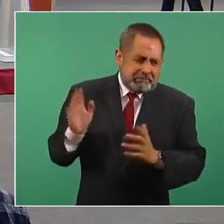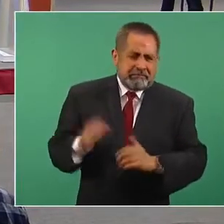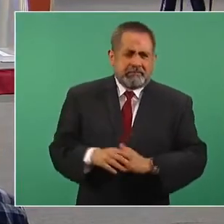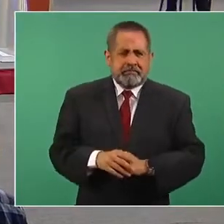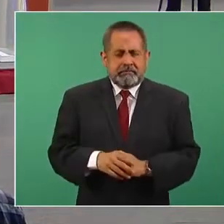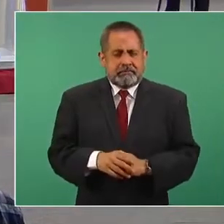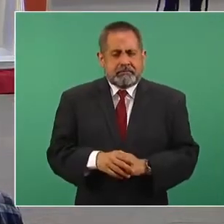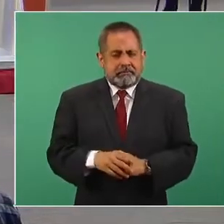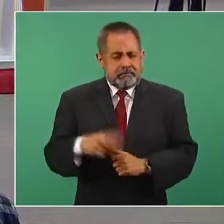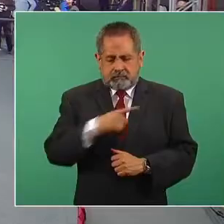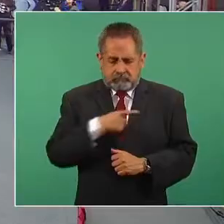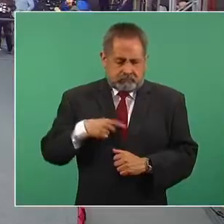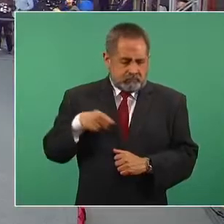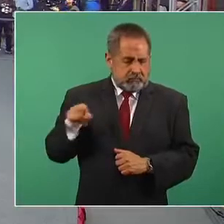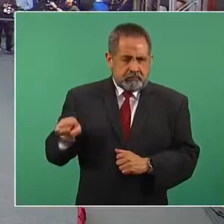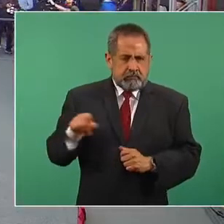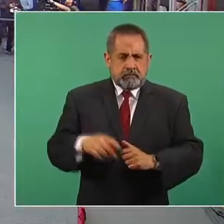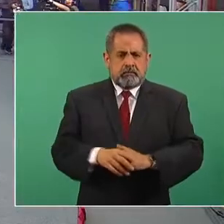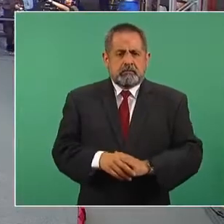pues debe de